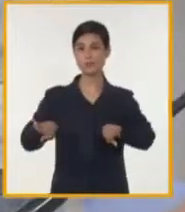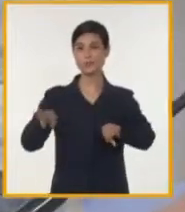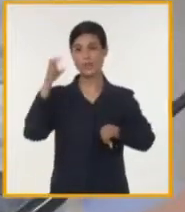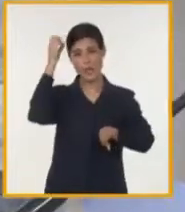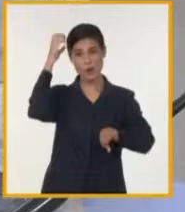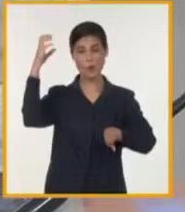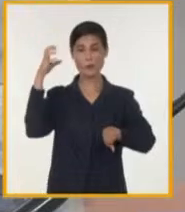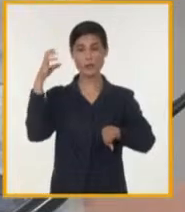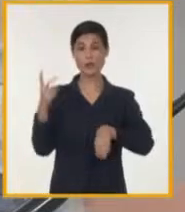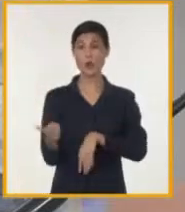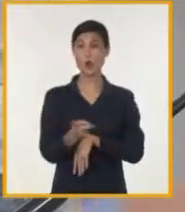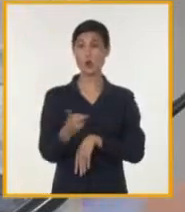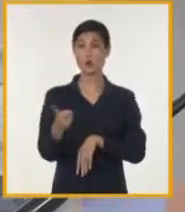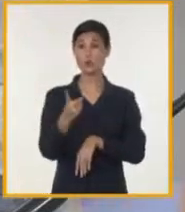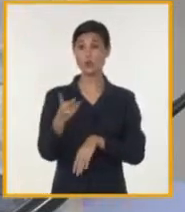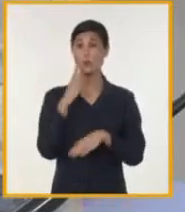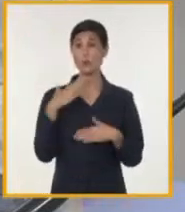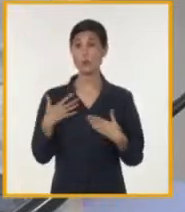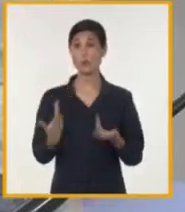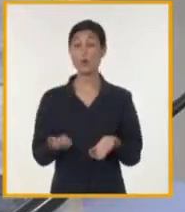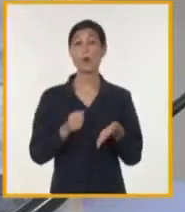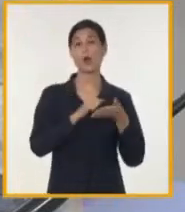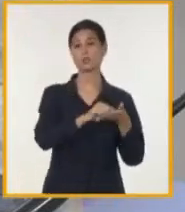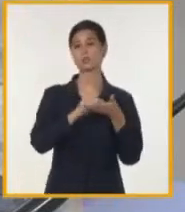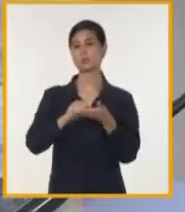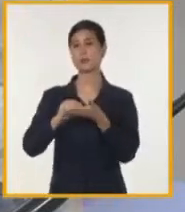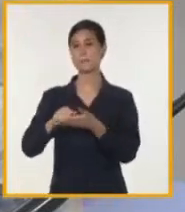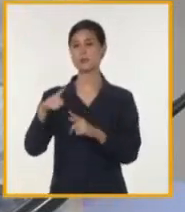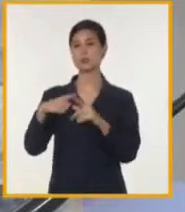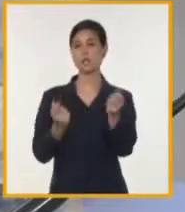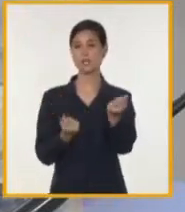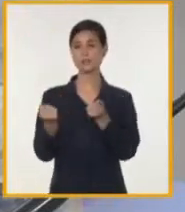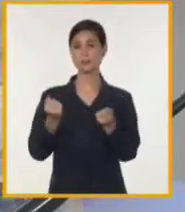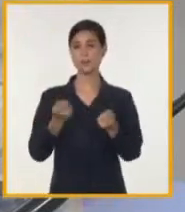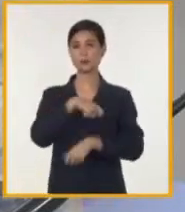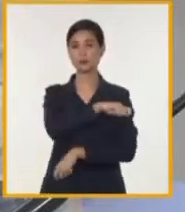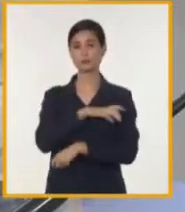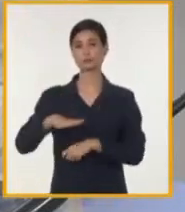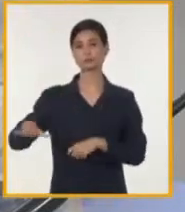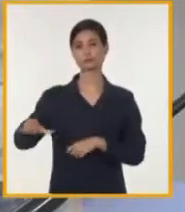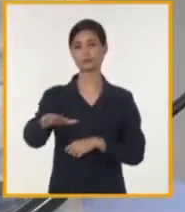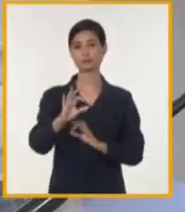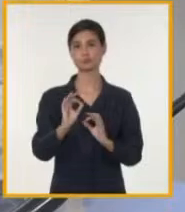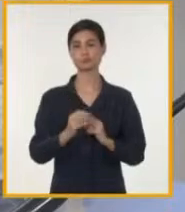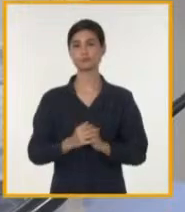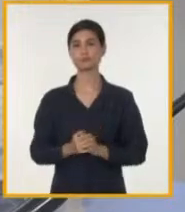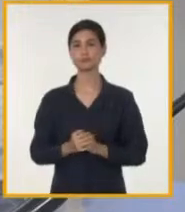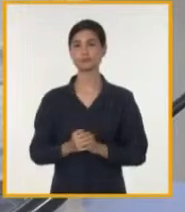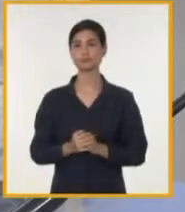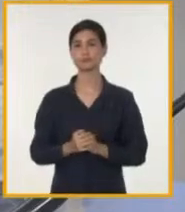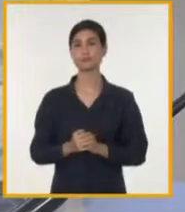cuales estamos hablando ahora del servicio de transporte automotor. Esta está constituida por